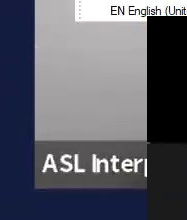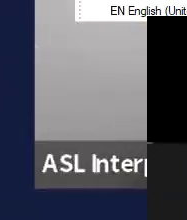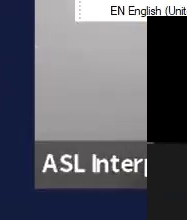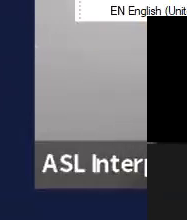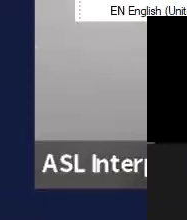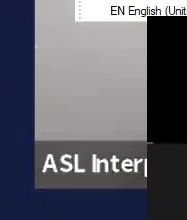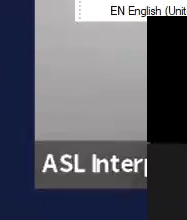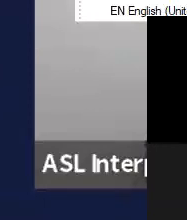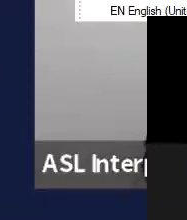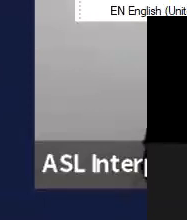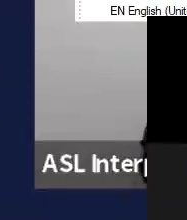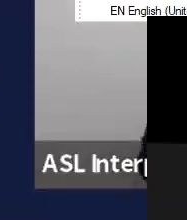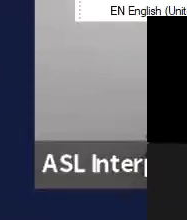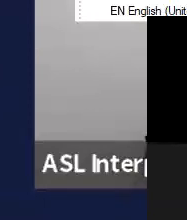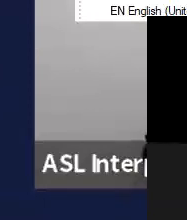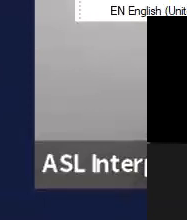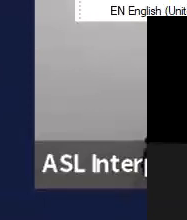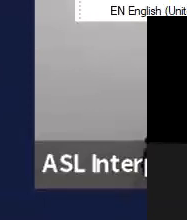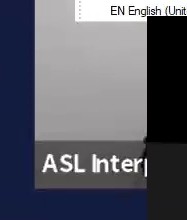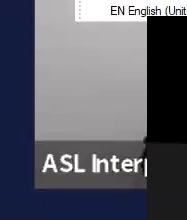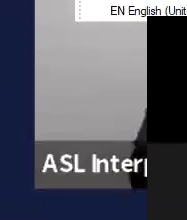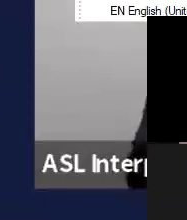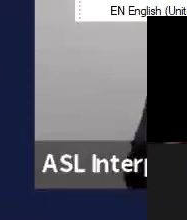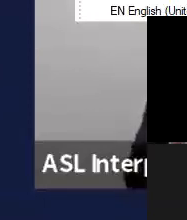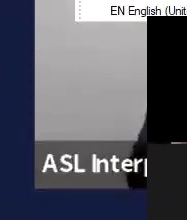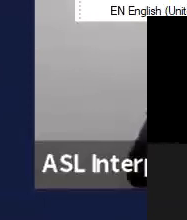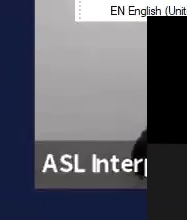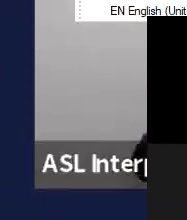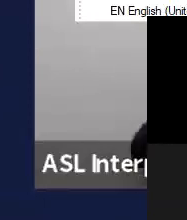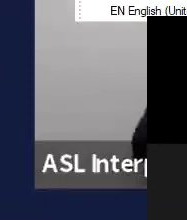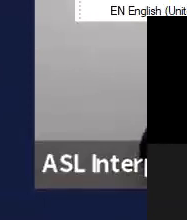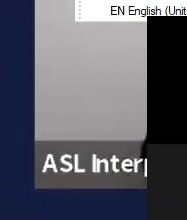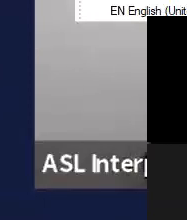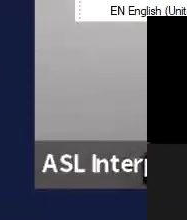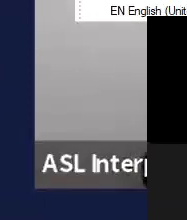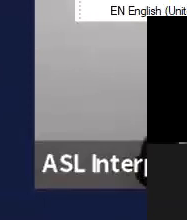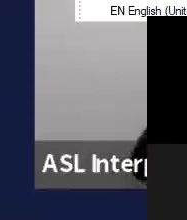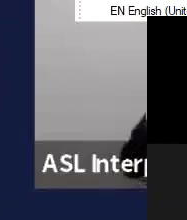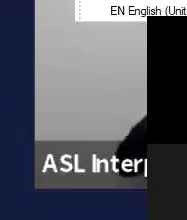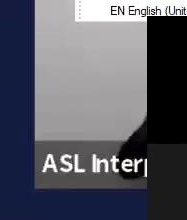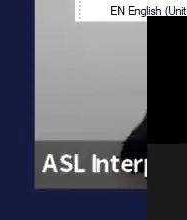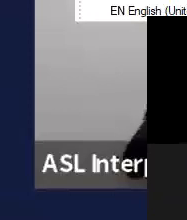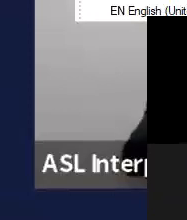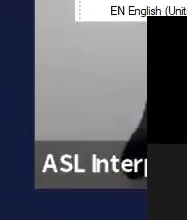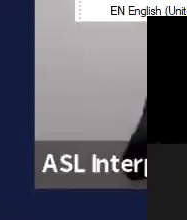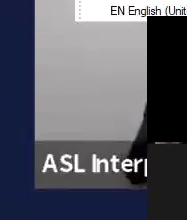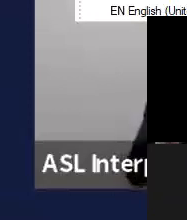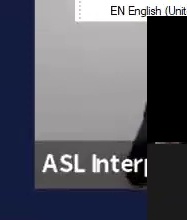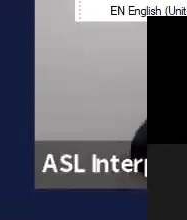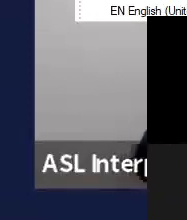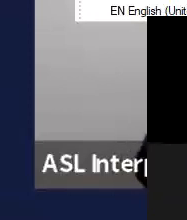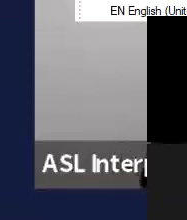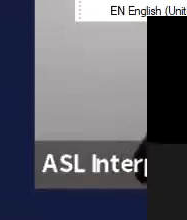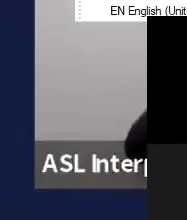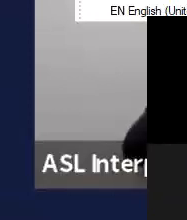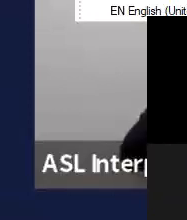a reinstaurar el requerimiento de utilizar mascarillas en interiores. Y si yo no estuviera hablando en esta conferencia de prensa, tendría puesta